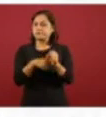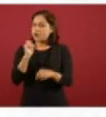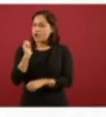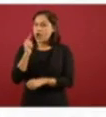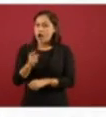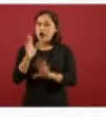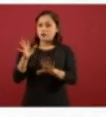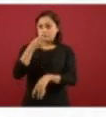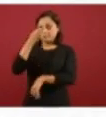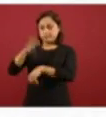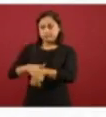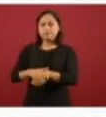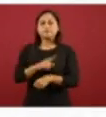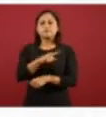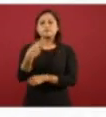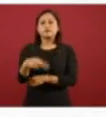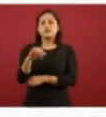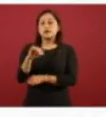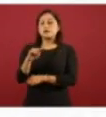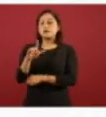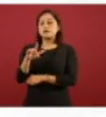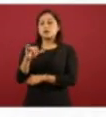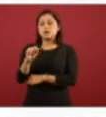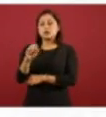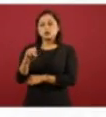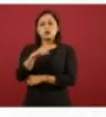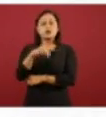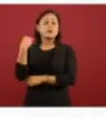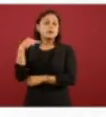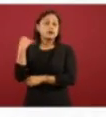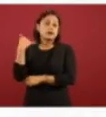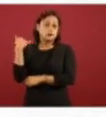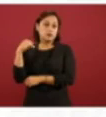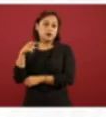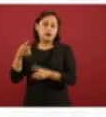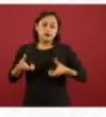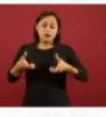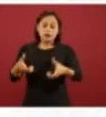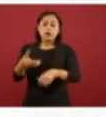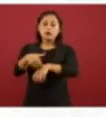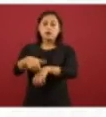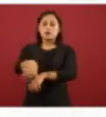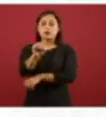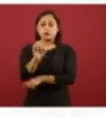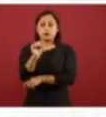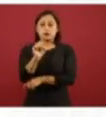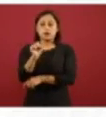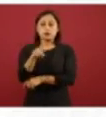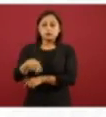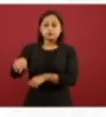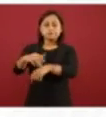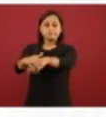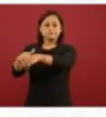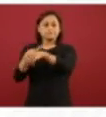el consumidor, es Impulso Peninsular en Mérida, Yucatán, en la calle 60, para todos nuestros